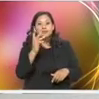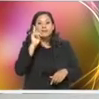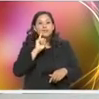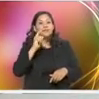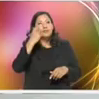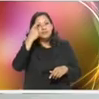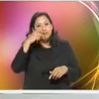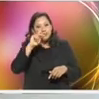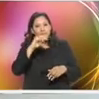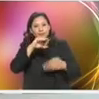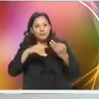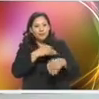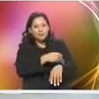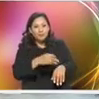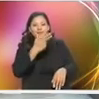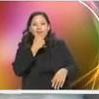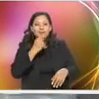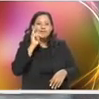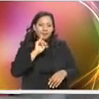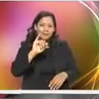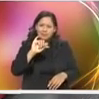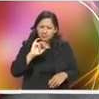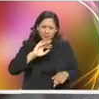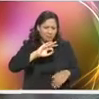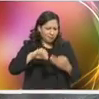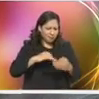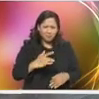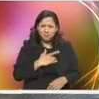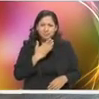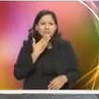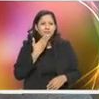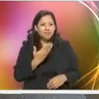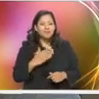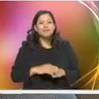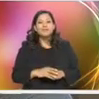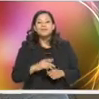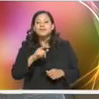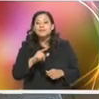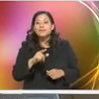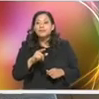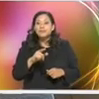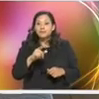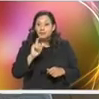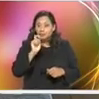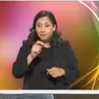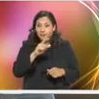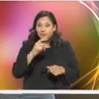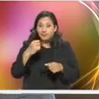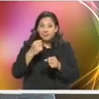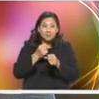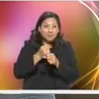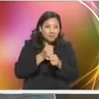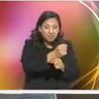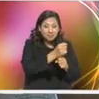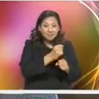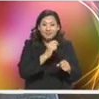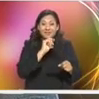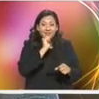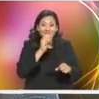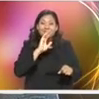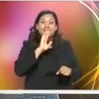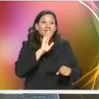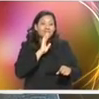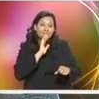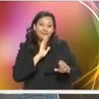¿no? O sea, para hombres y mujeres. Sí, ¿no? vamos, todo el mundo nos vamos a sentir identificados. El que no haya sido maltratado alguna vez por una